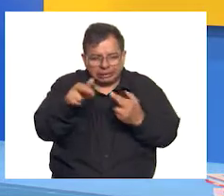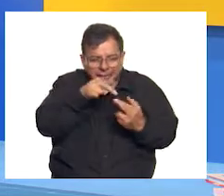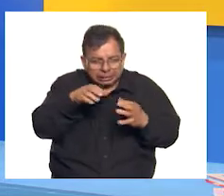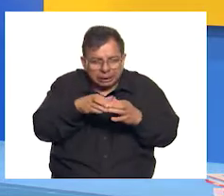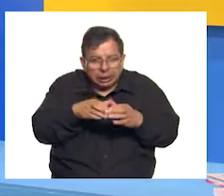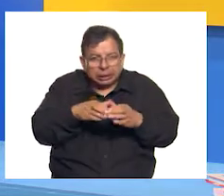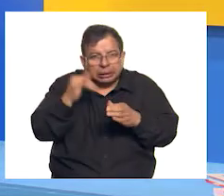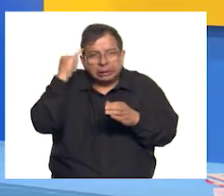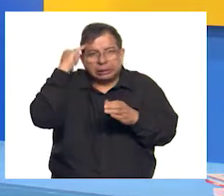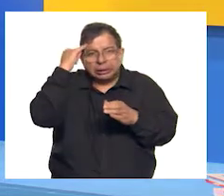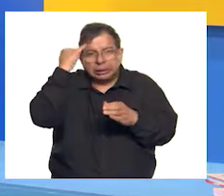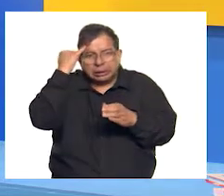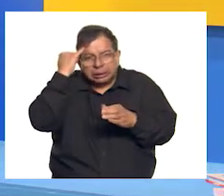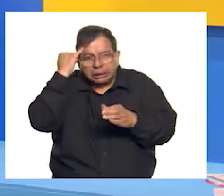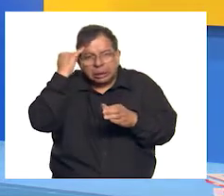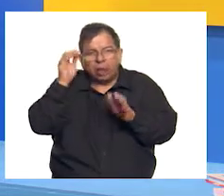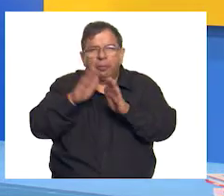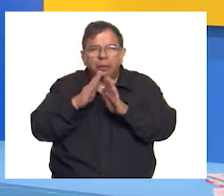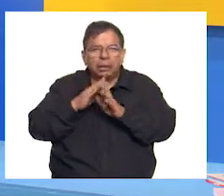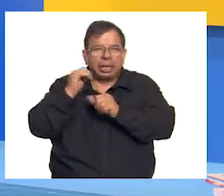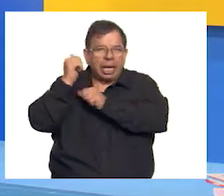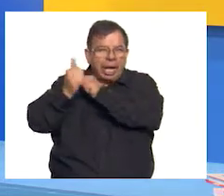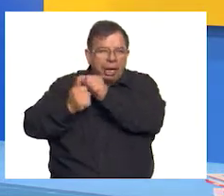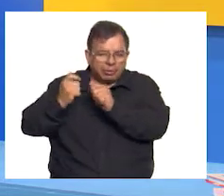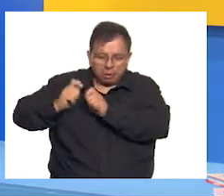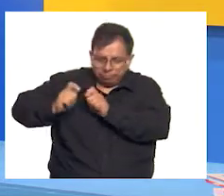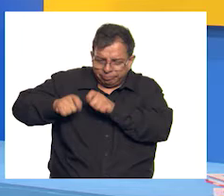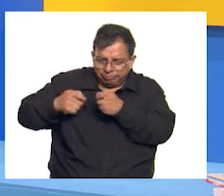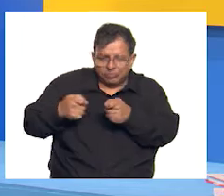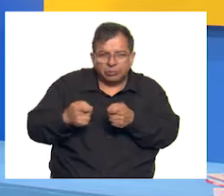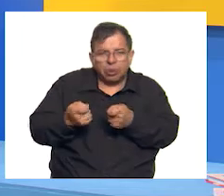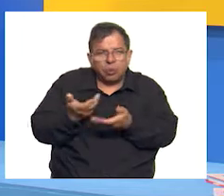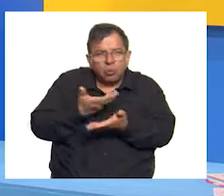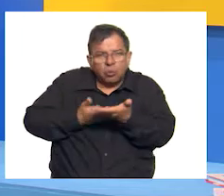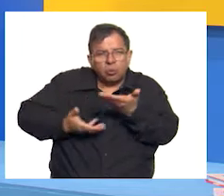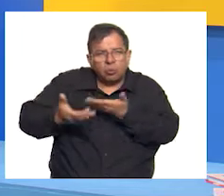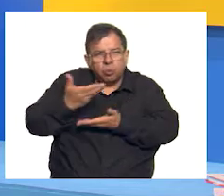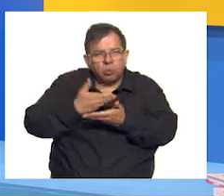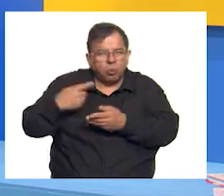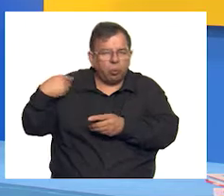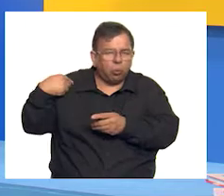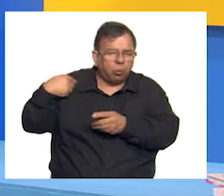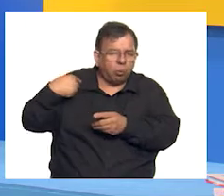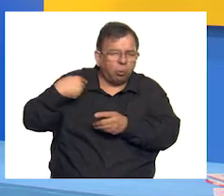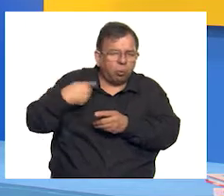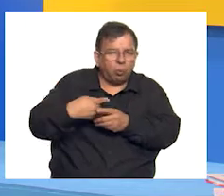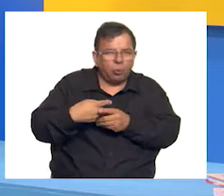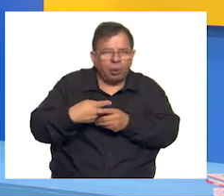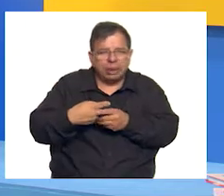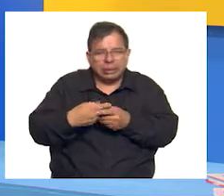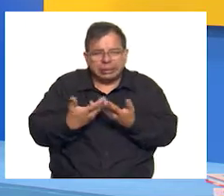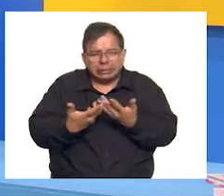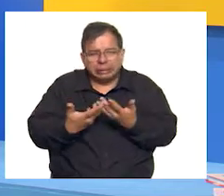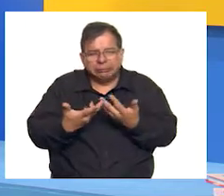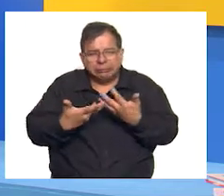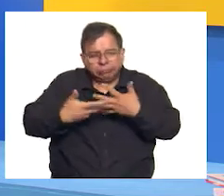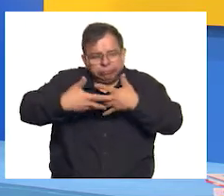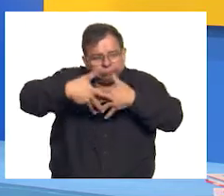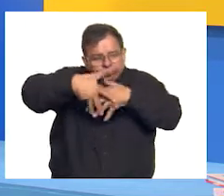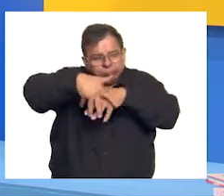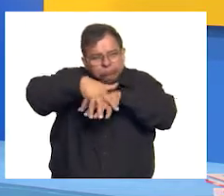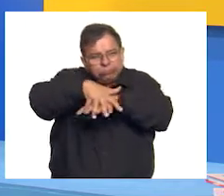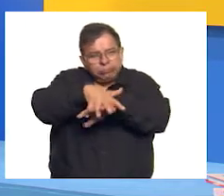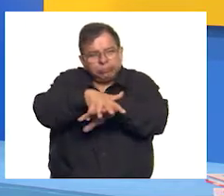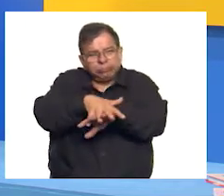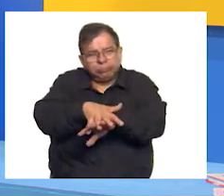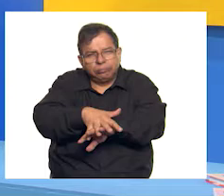pueblos indígenas y afrodescendientes, por ejemplo, han convivido por siglos, donde el mestizaje sucede y